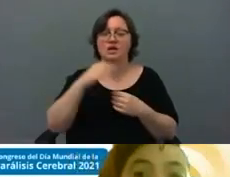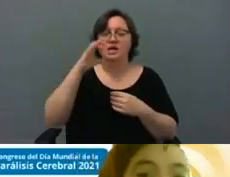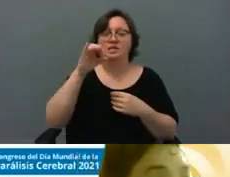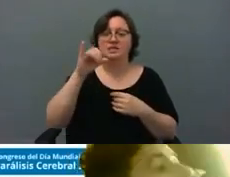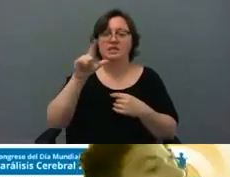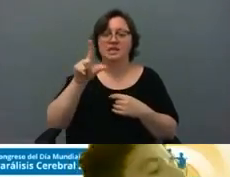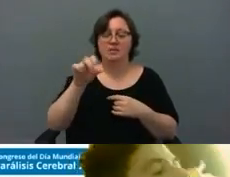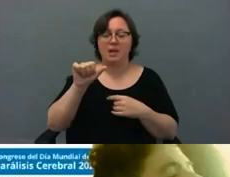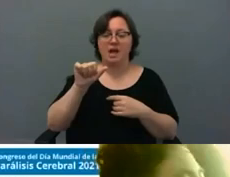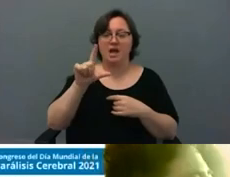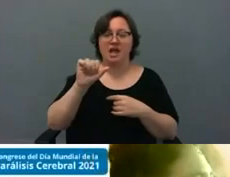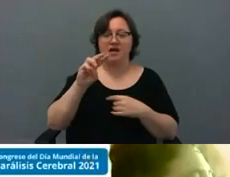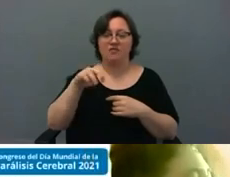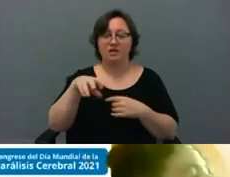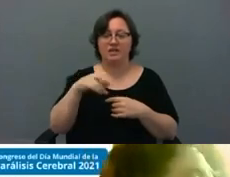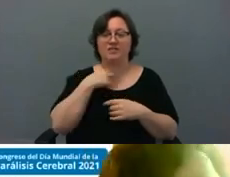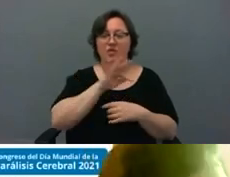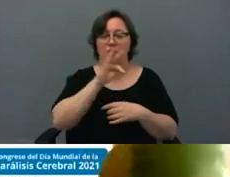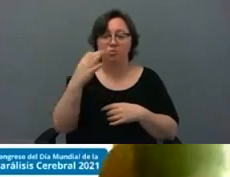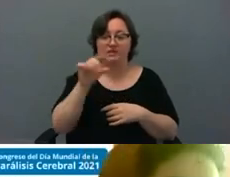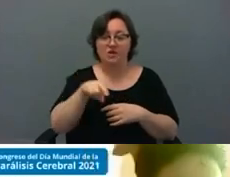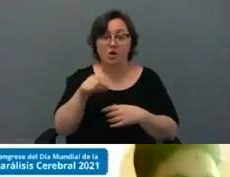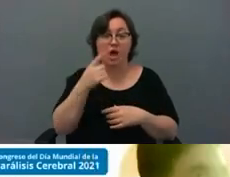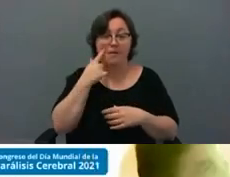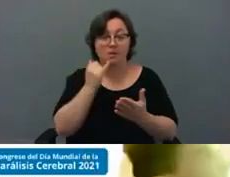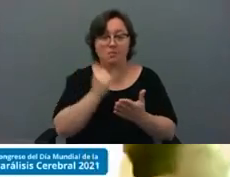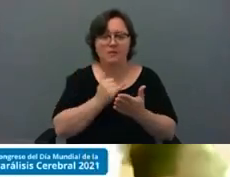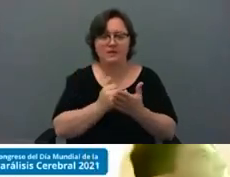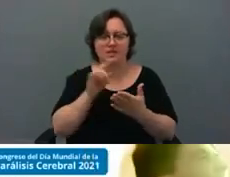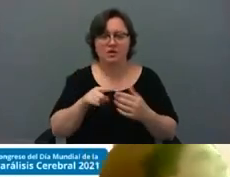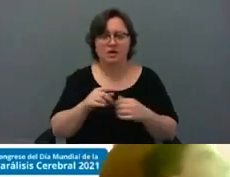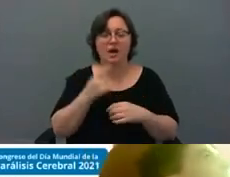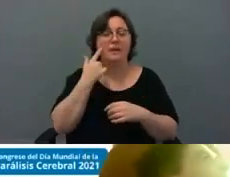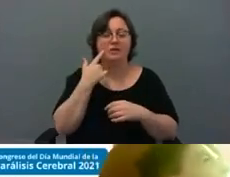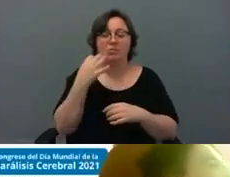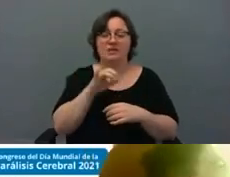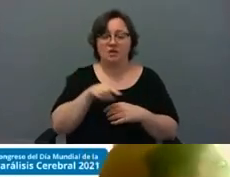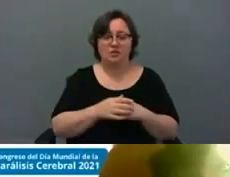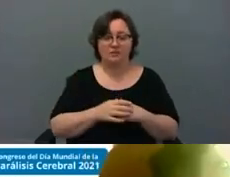Lafuente de hablar. A ver si nos puedes formular tu pregunta.